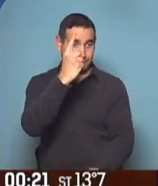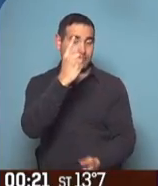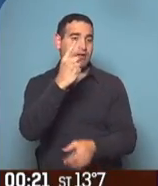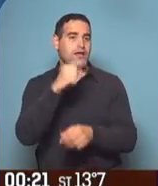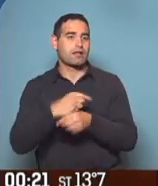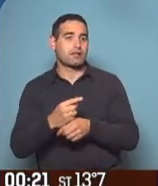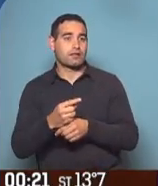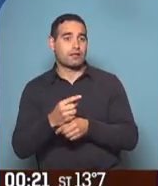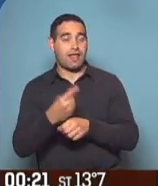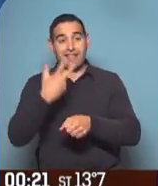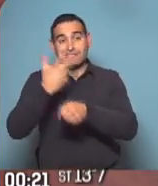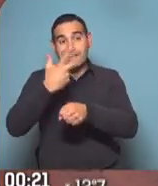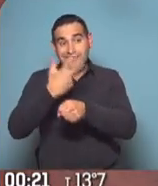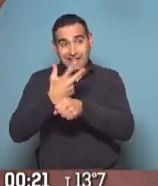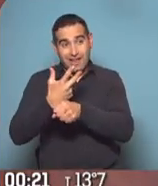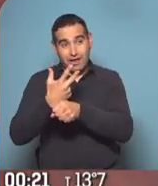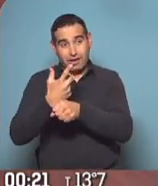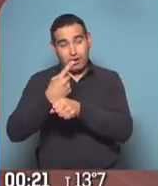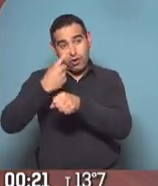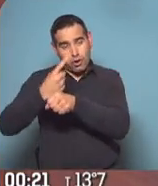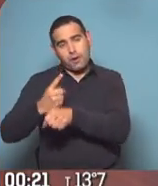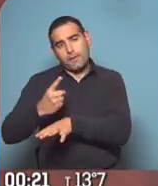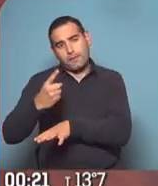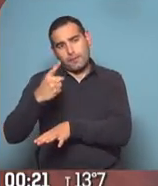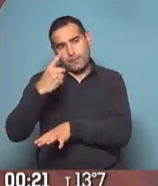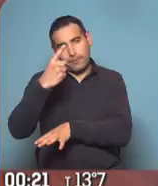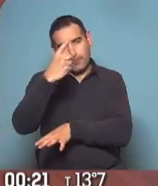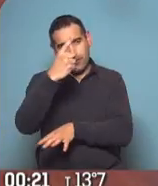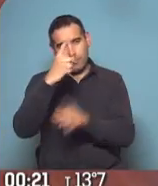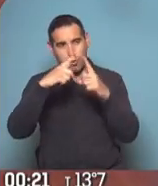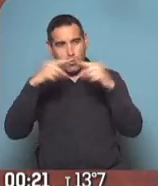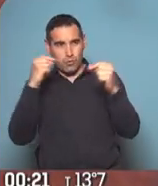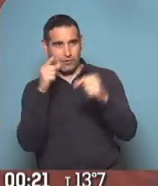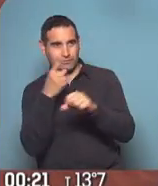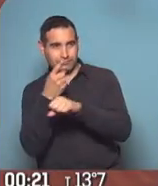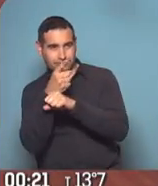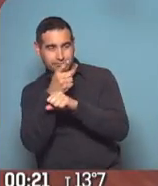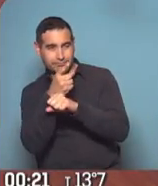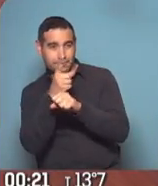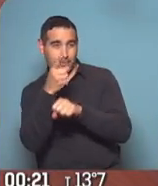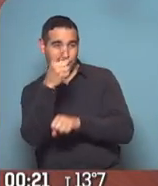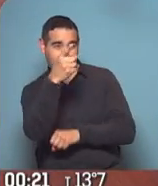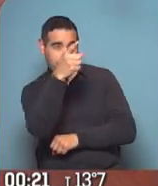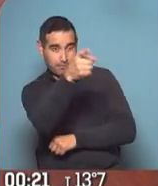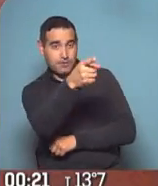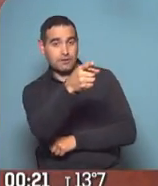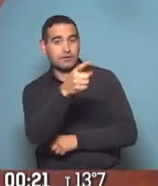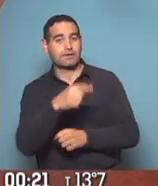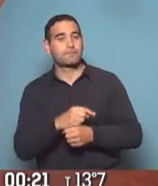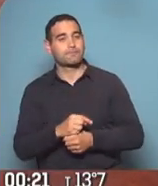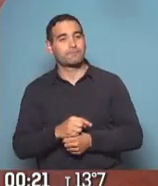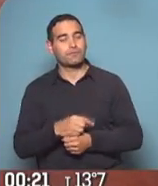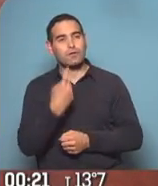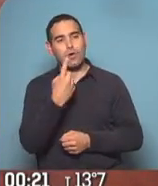cohete tercero lo pone en la órbita de la luna y mientras gira la órbita de la luna un